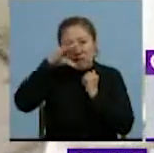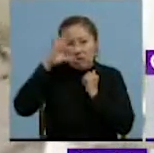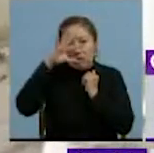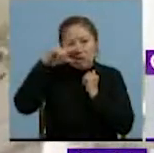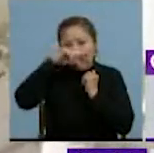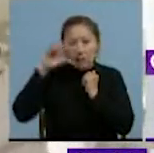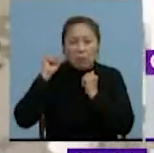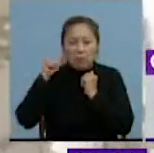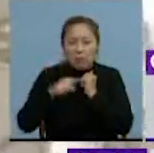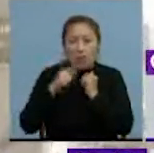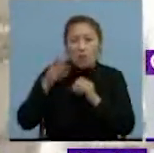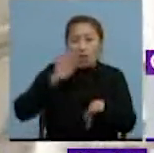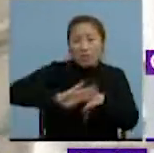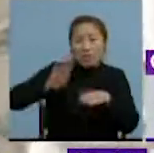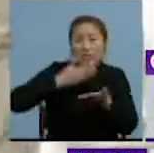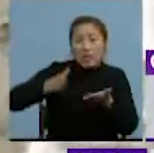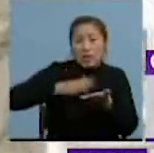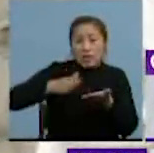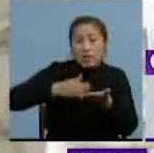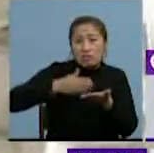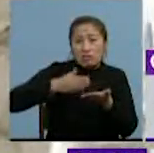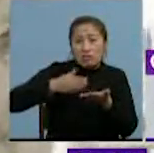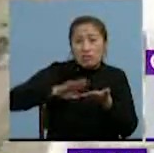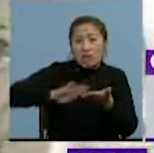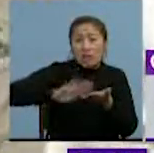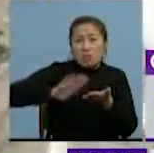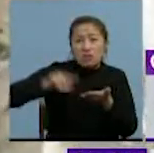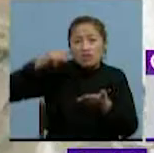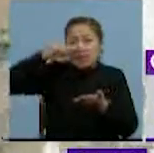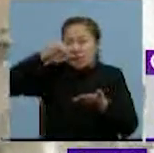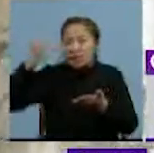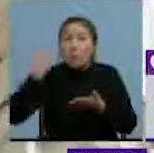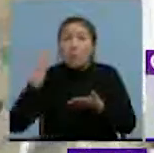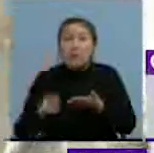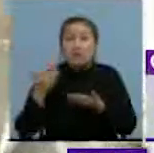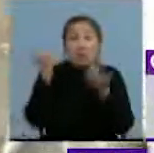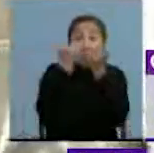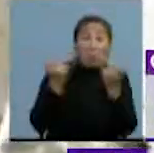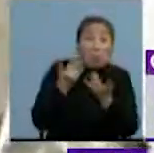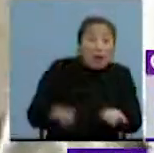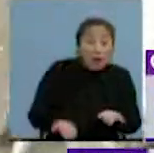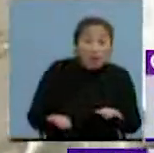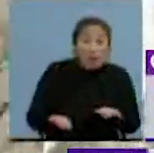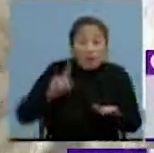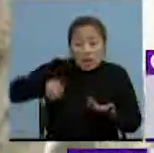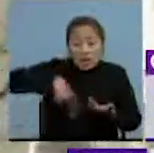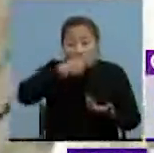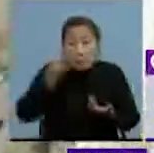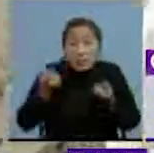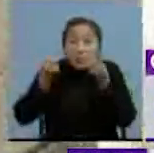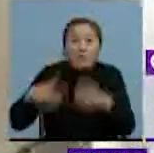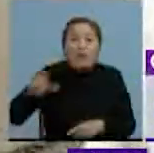3 meses. Ahora, el último mes que se cobró fue el mes de marzo y ya la semana que viene